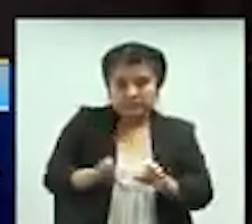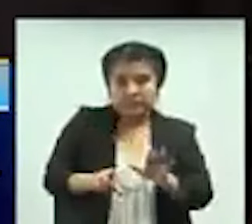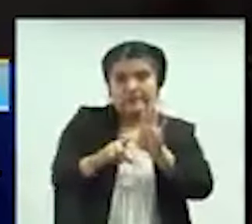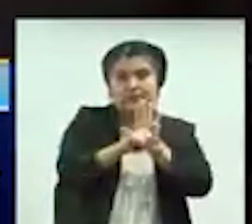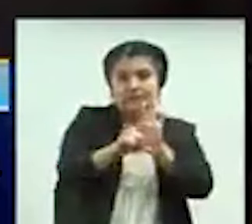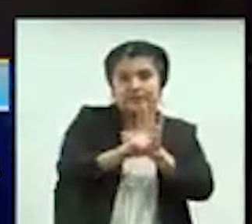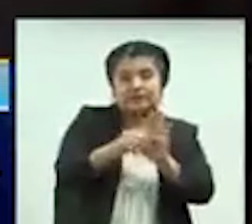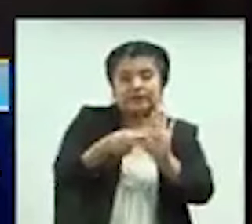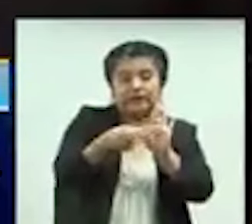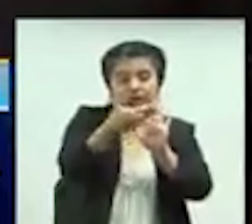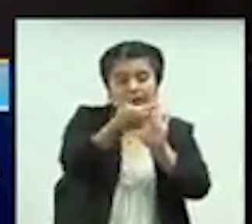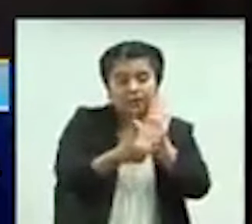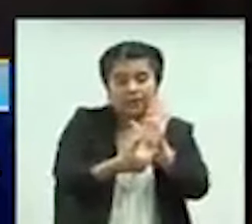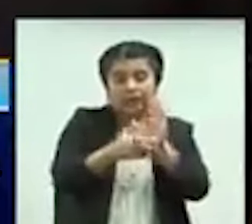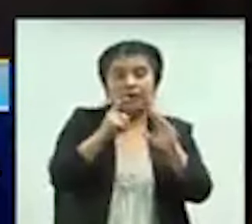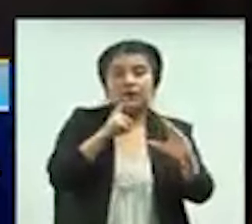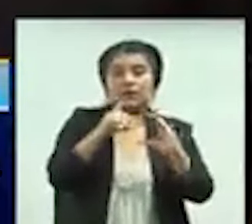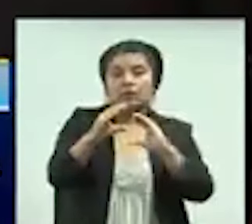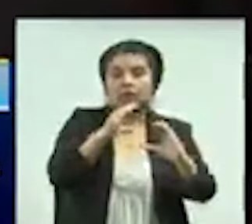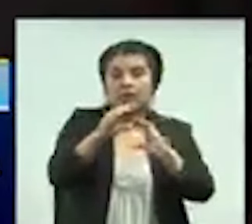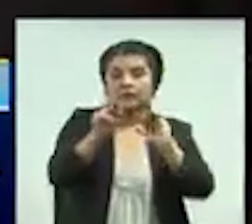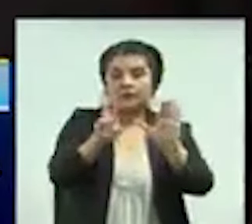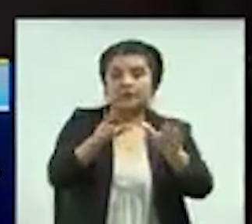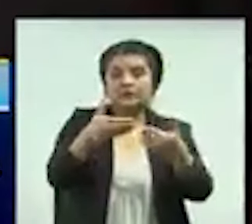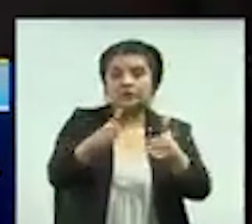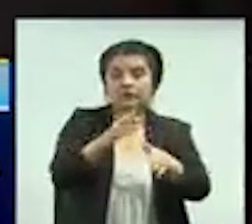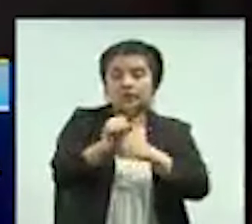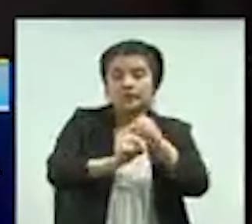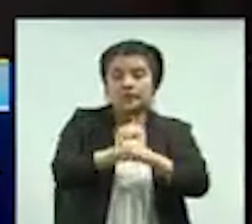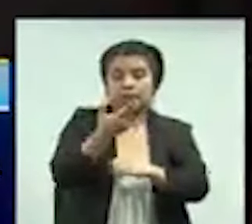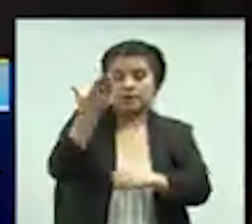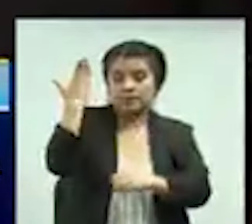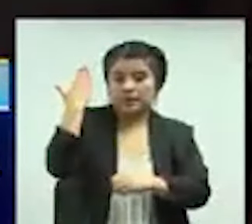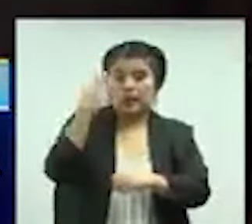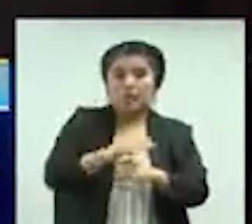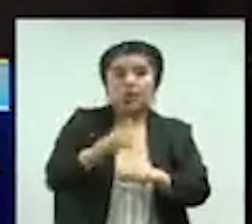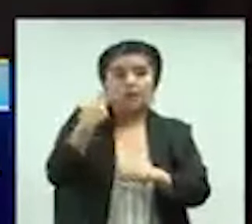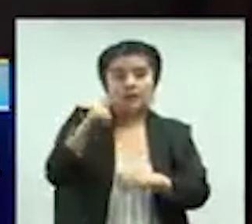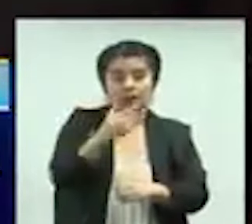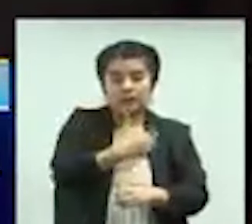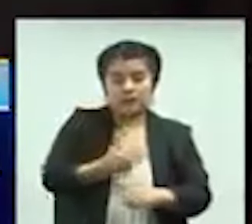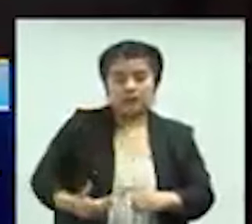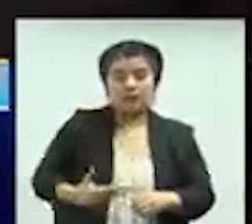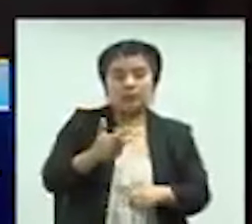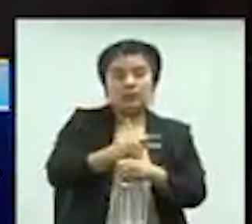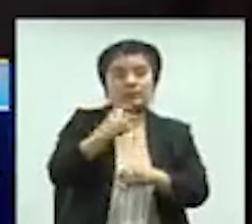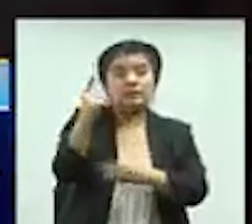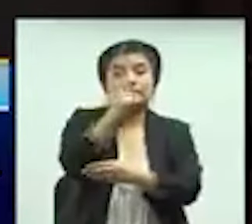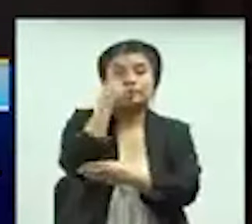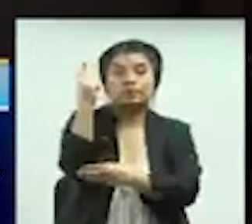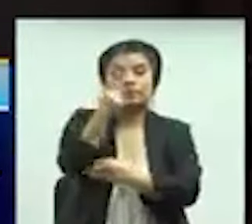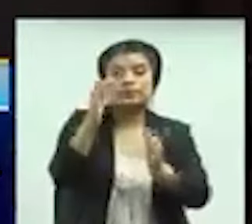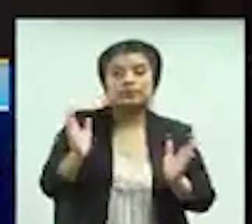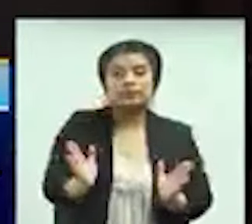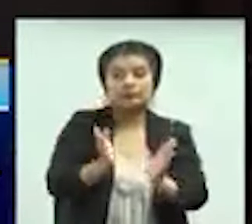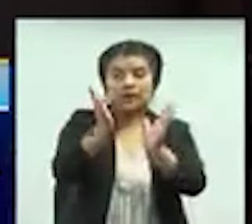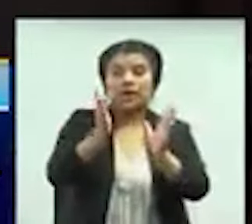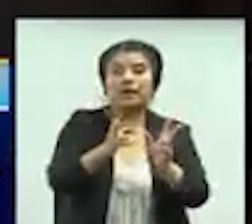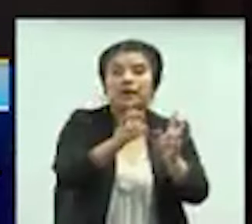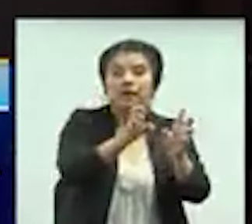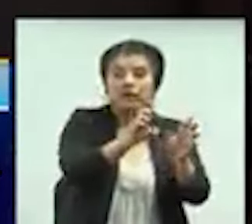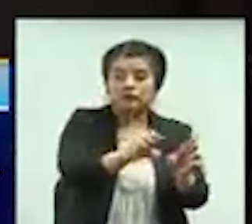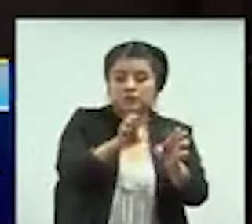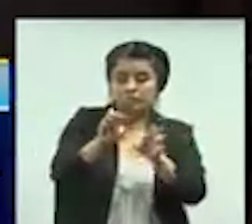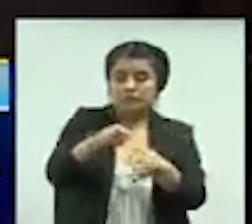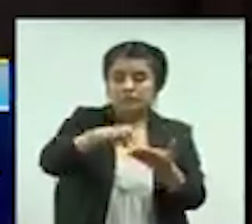Aquí cito lo que fue el comunicado del 7 de octubre del año pasado. Para el gobierno de Guatemala es importante exhortar a las partes a convenir